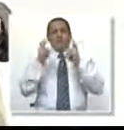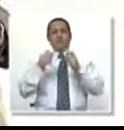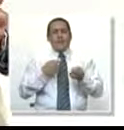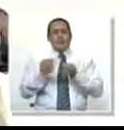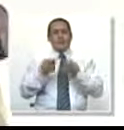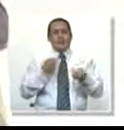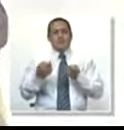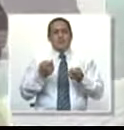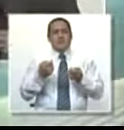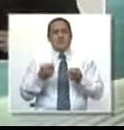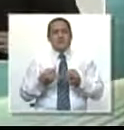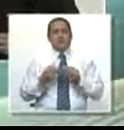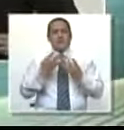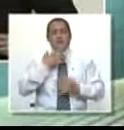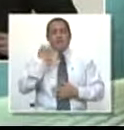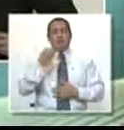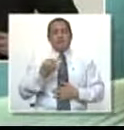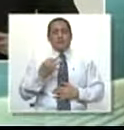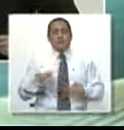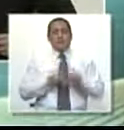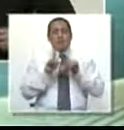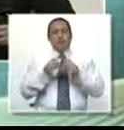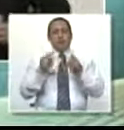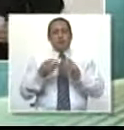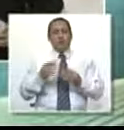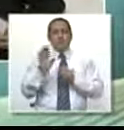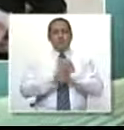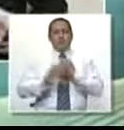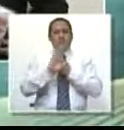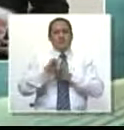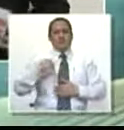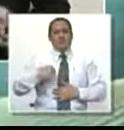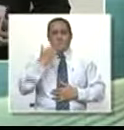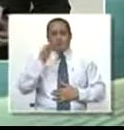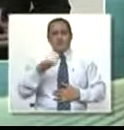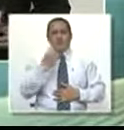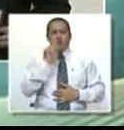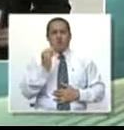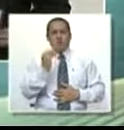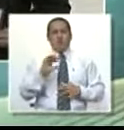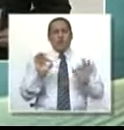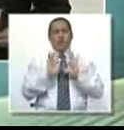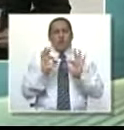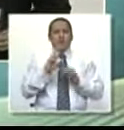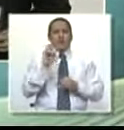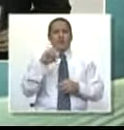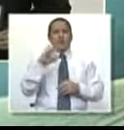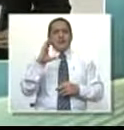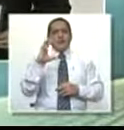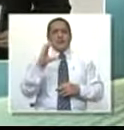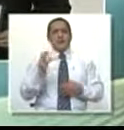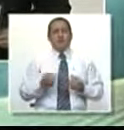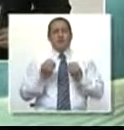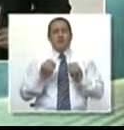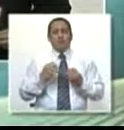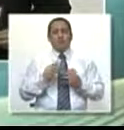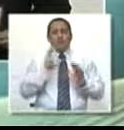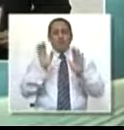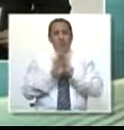instancias administrativas sin duda Cómo aplicamos el principio en una defensoría municipal de niño de adolescente o en el reni por ejemplo